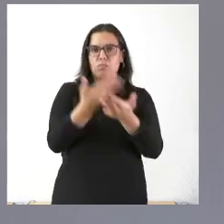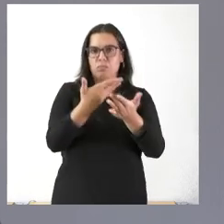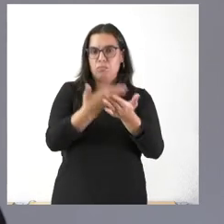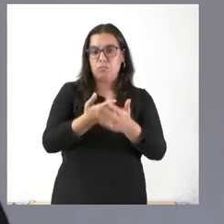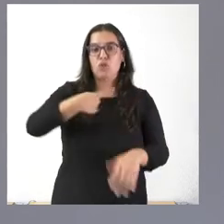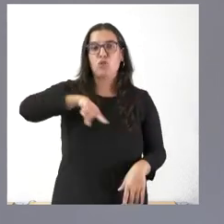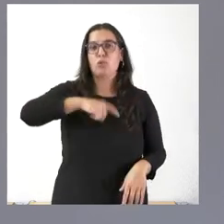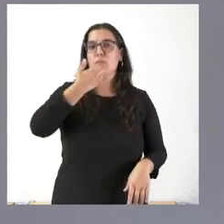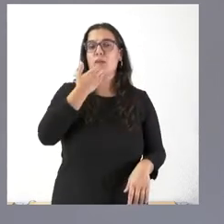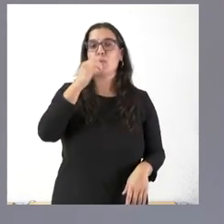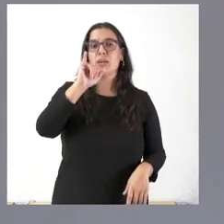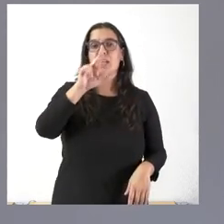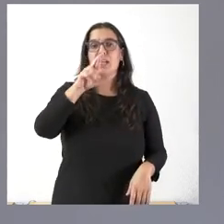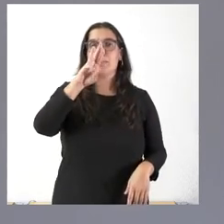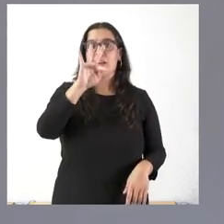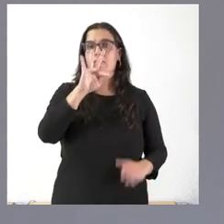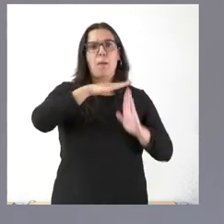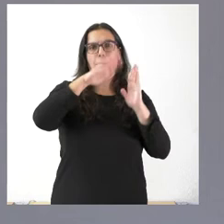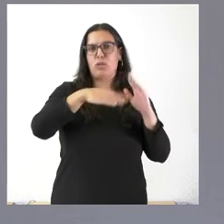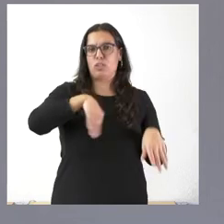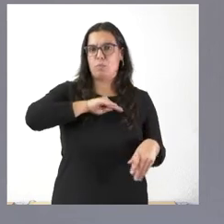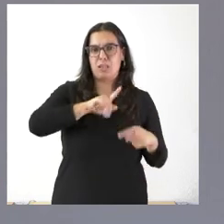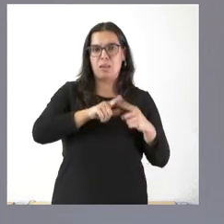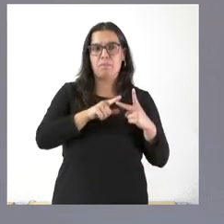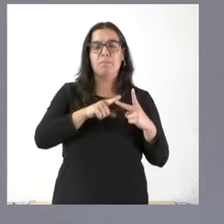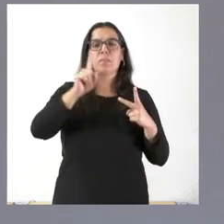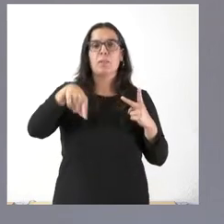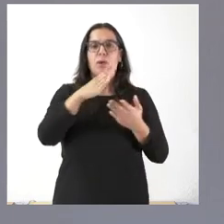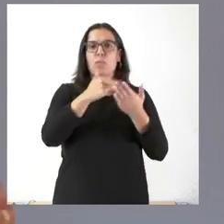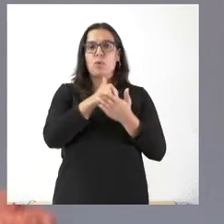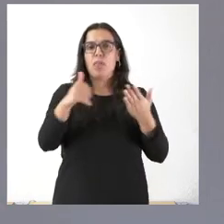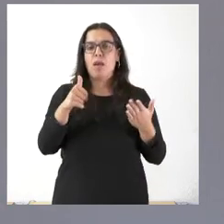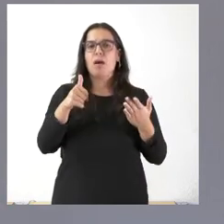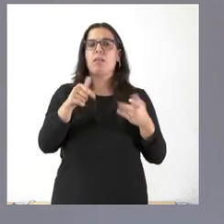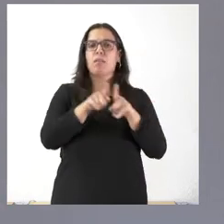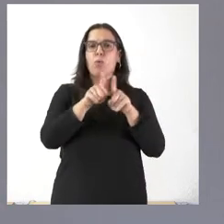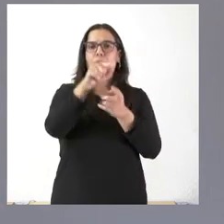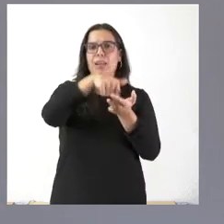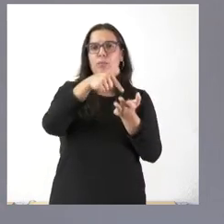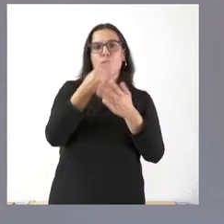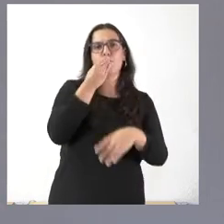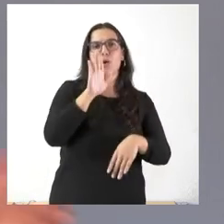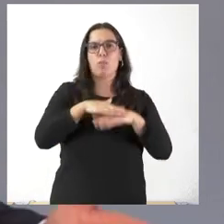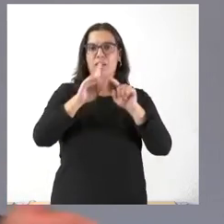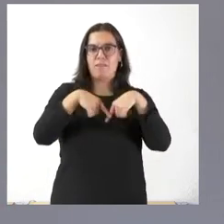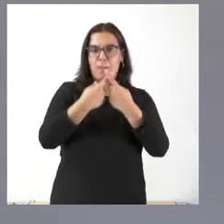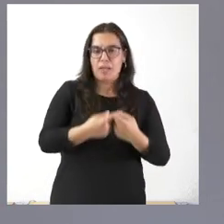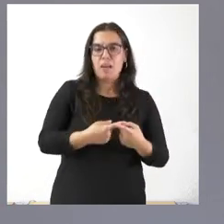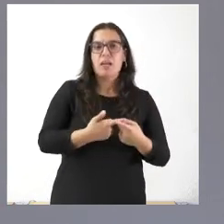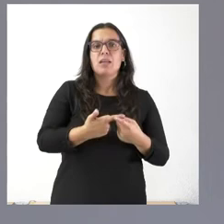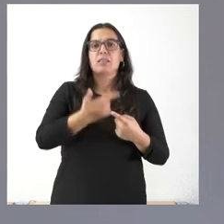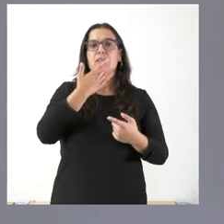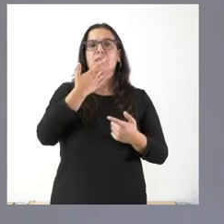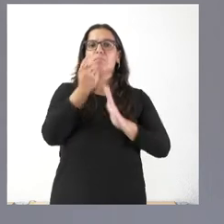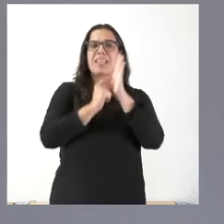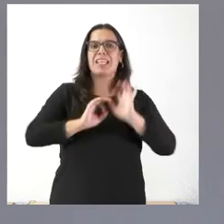renta más bajo de toda España. Estamos como la comunidad autónoma con el mejor tratamiento fiscal a las familias, entre las que tienen medidas